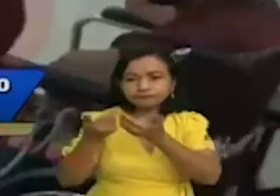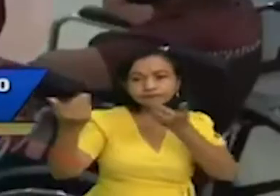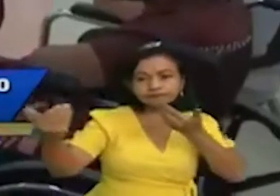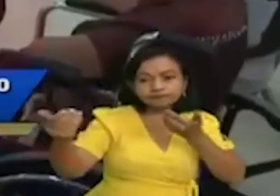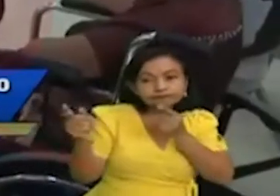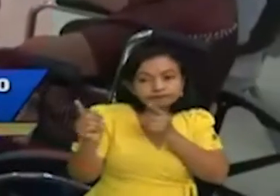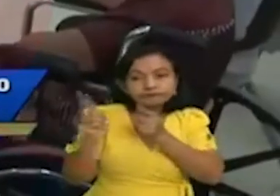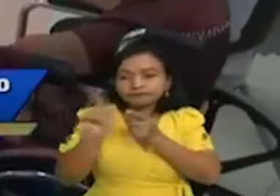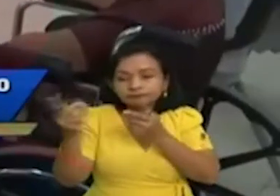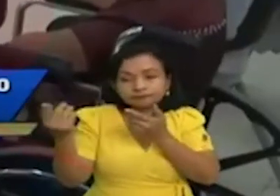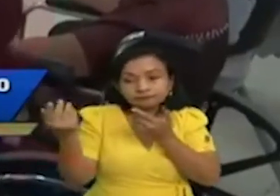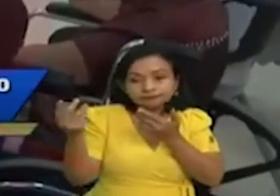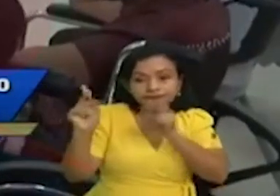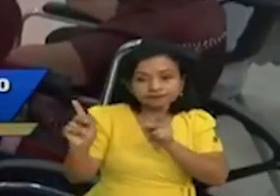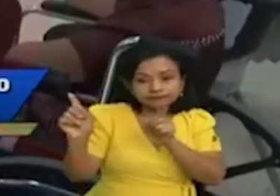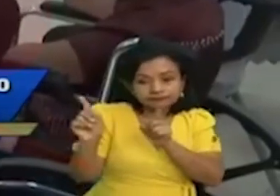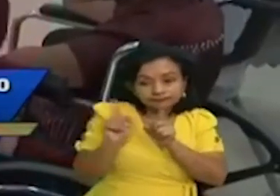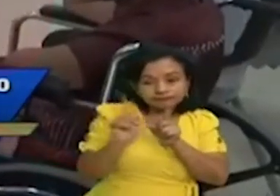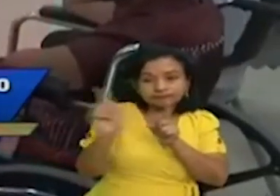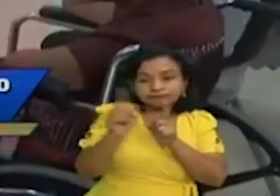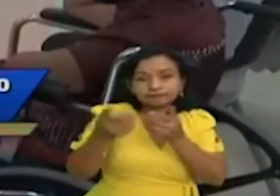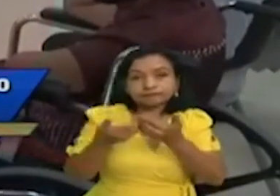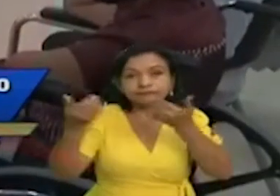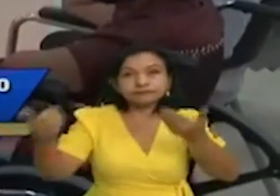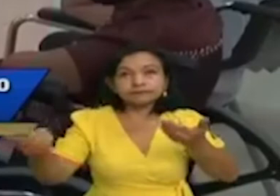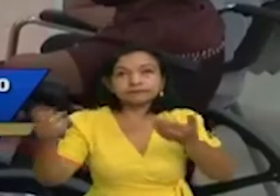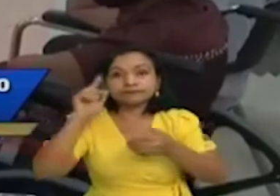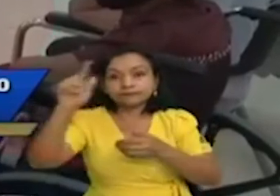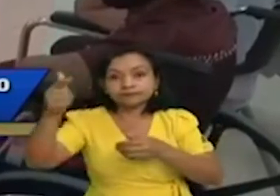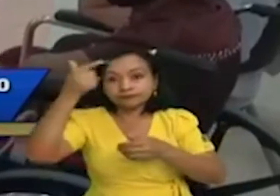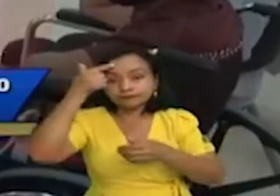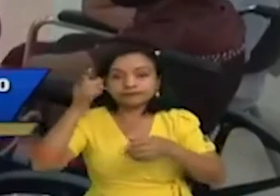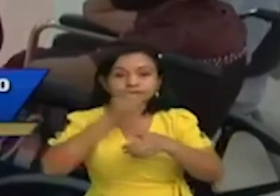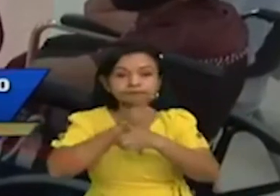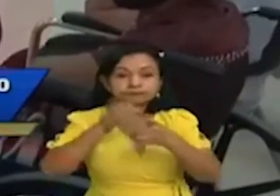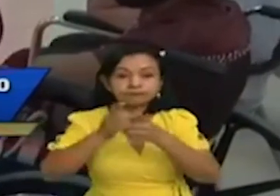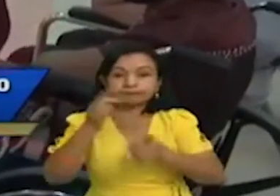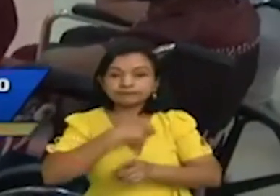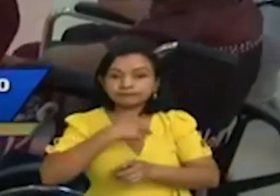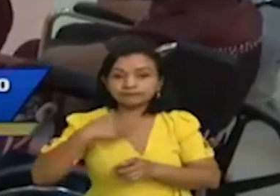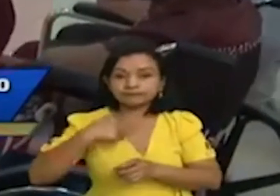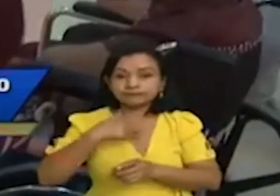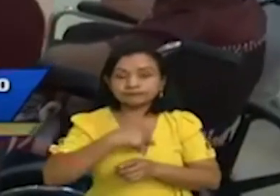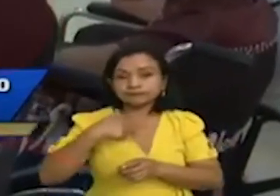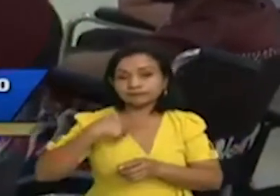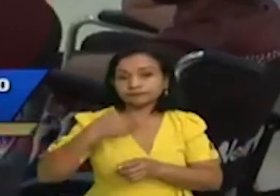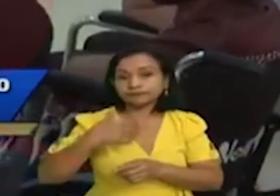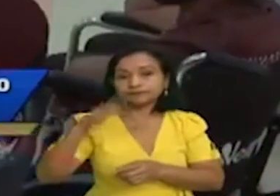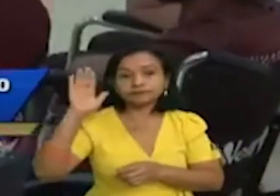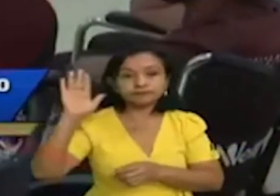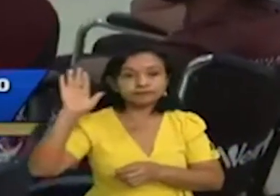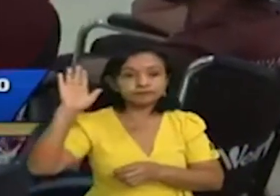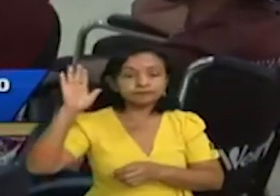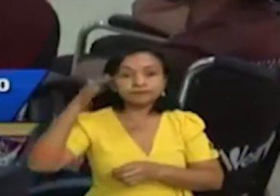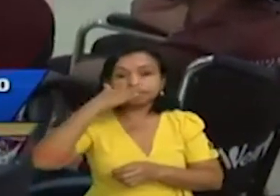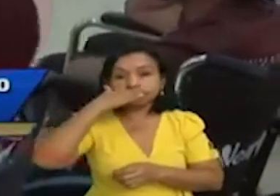45 años en adelante y para este jueves, según la vocera del gobierno y vicepresidenta de Nicaragua, la Covishield se aplicará